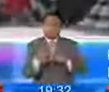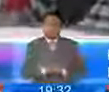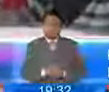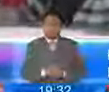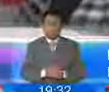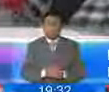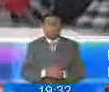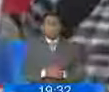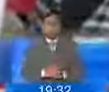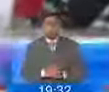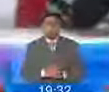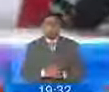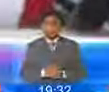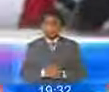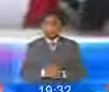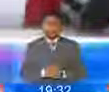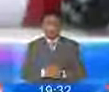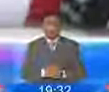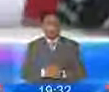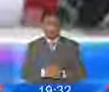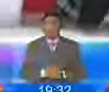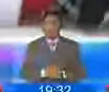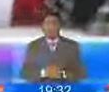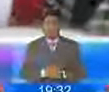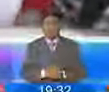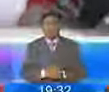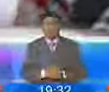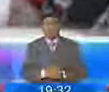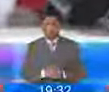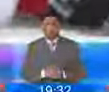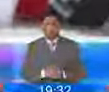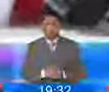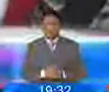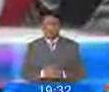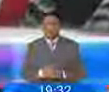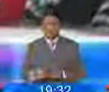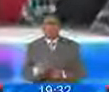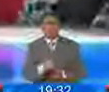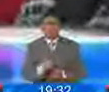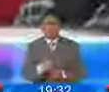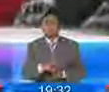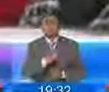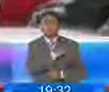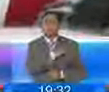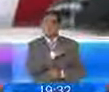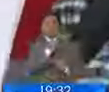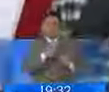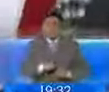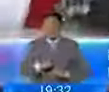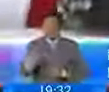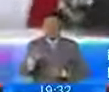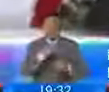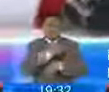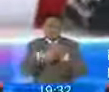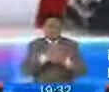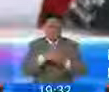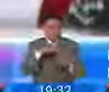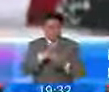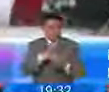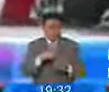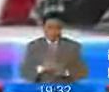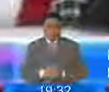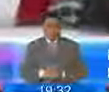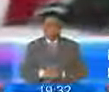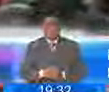universidades no pueden ofrecer la cantidad de cupos necesarios porque no tienen una planta grande